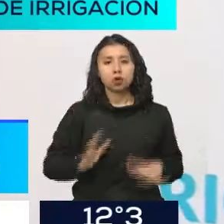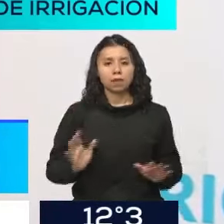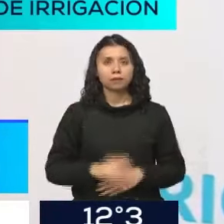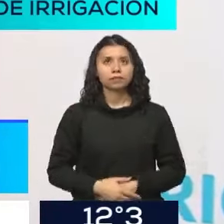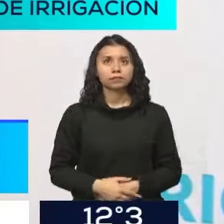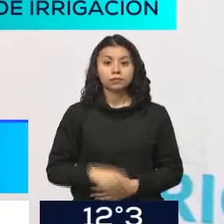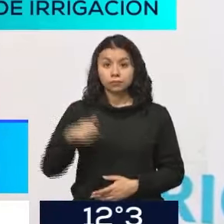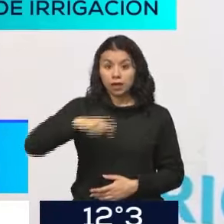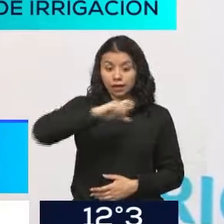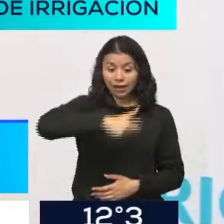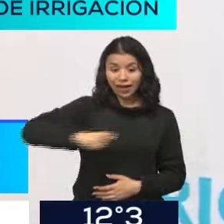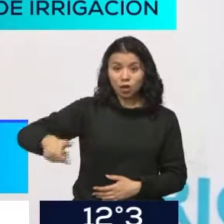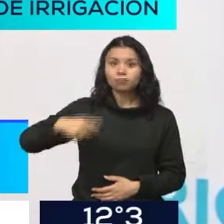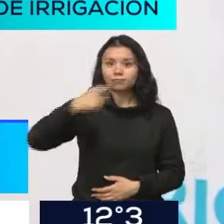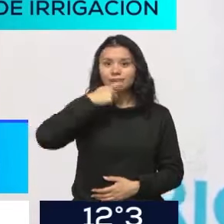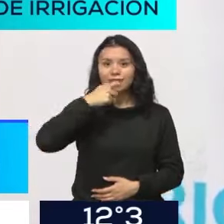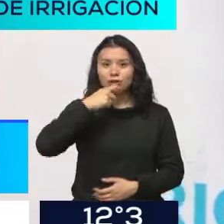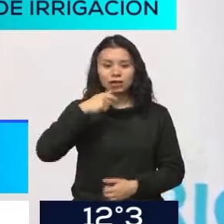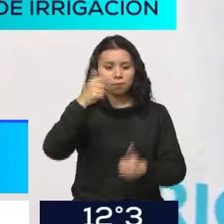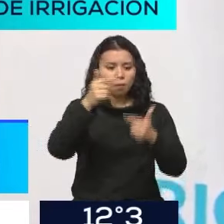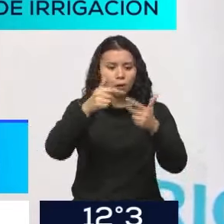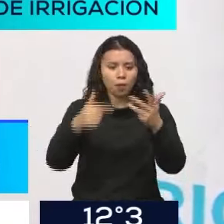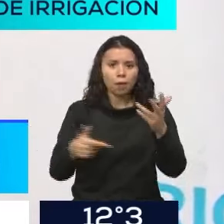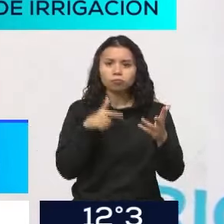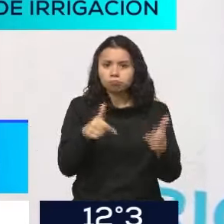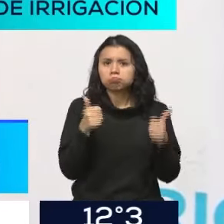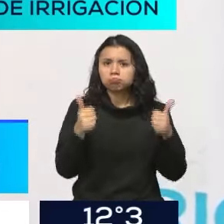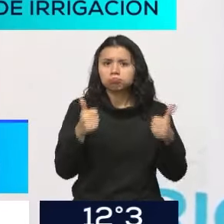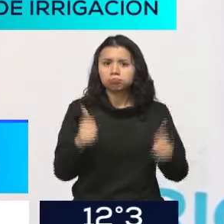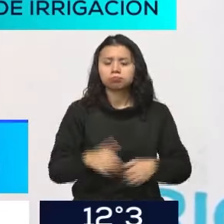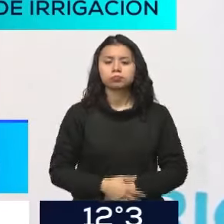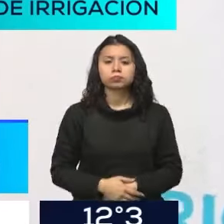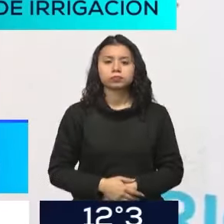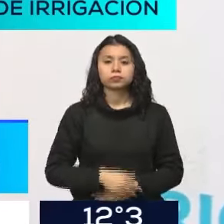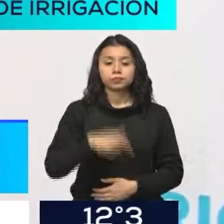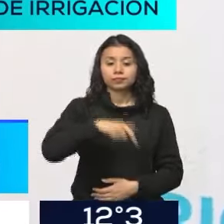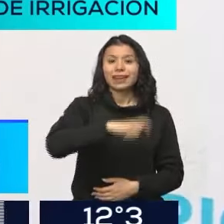año. En el río Mendoza va a ser